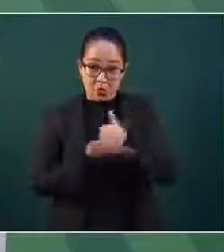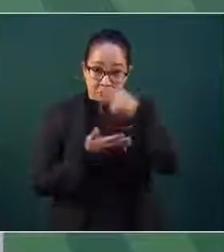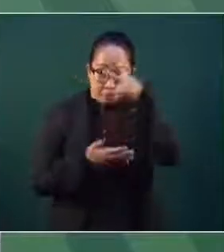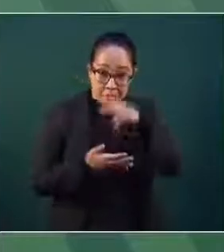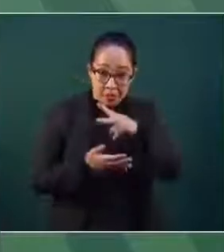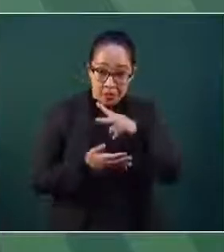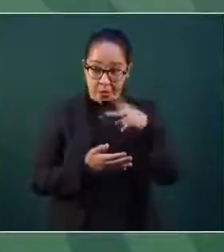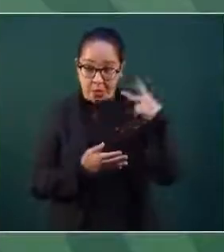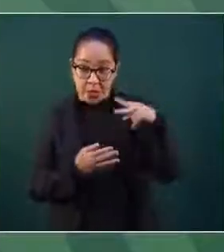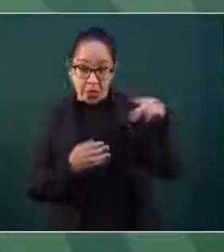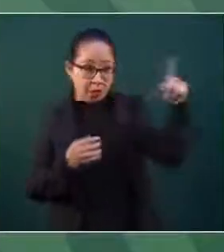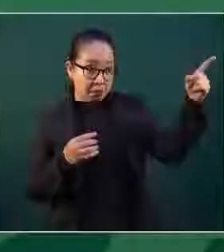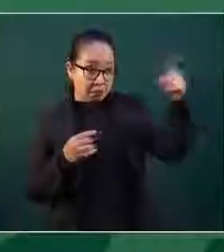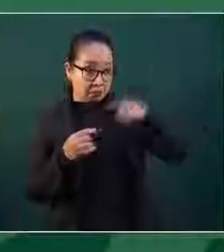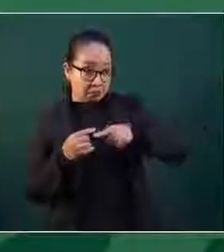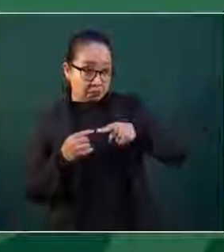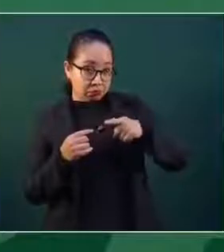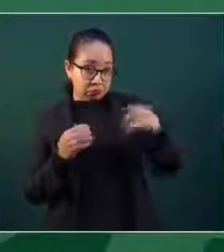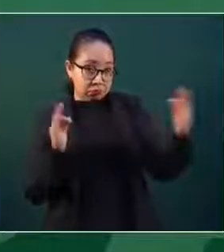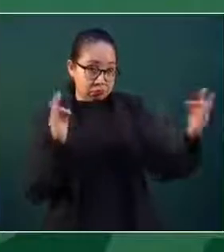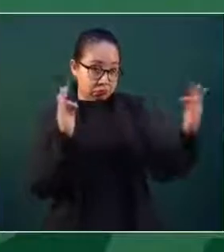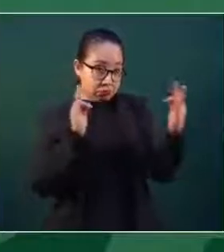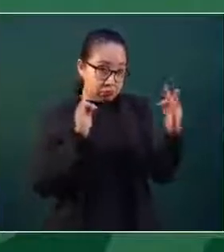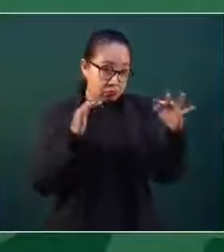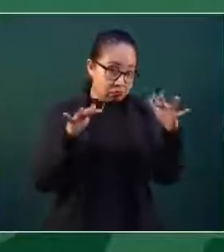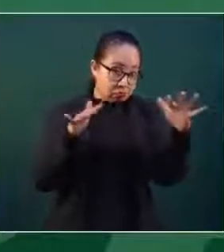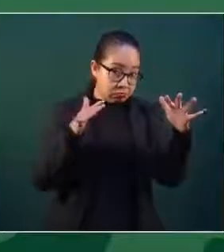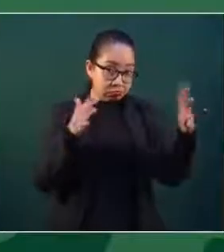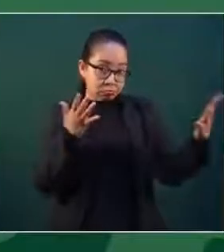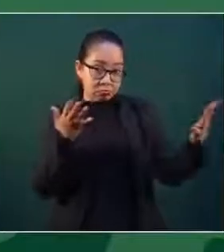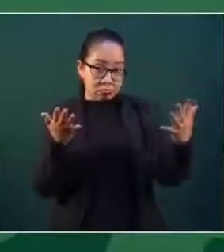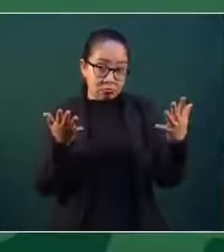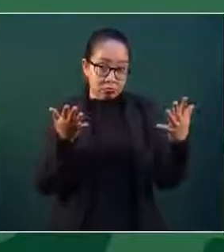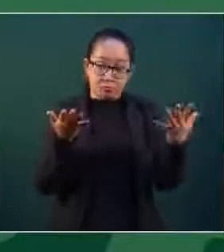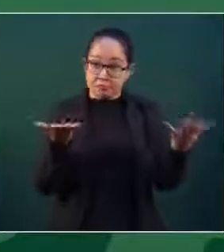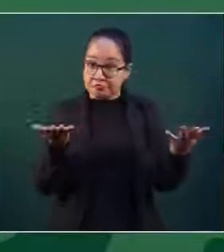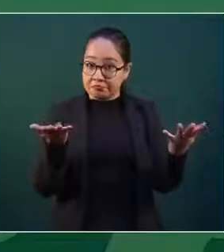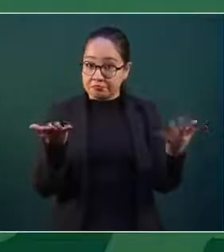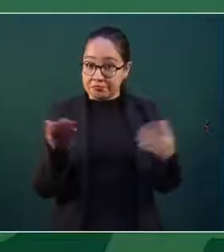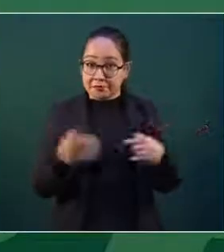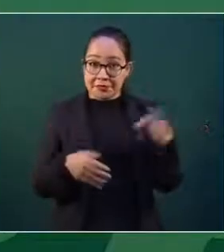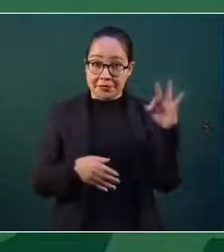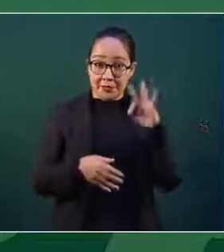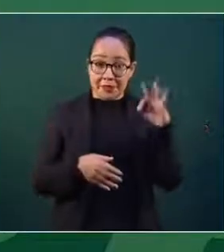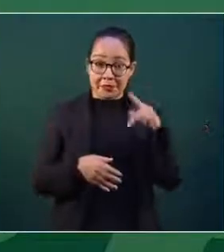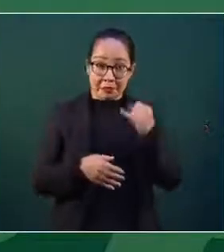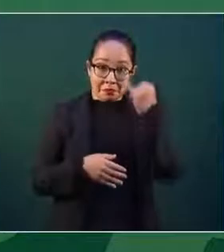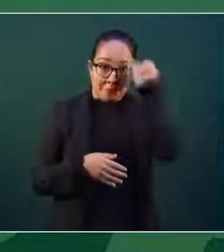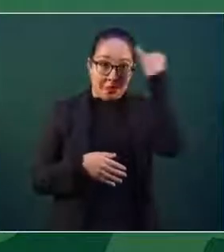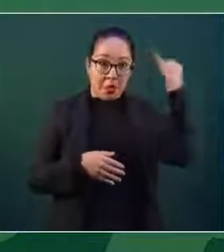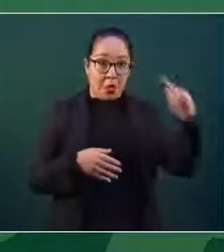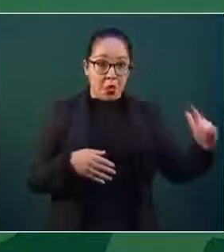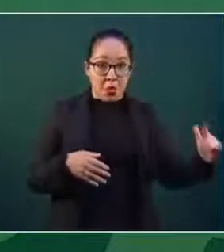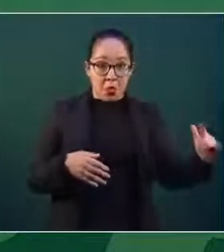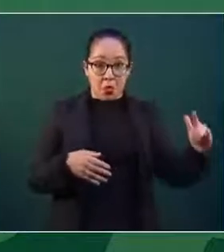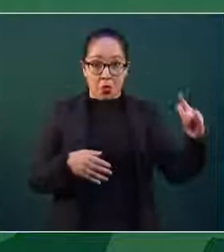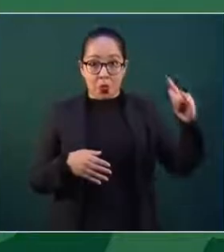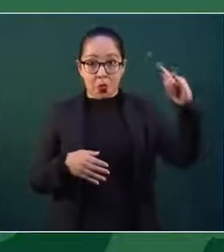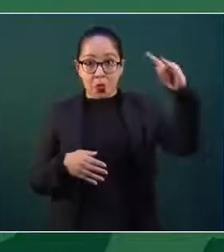no está tan lejos, apenas estuviese subiendo ya tendría que estar bajando,